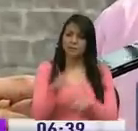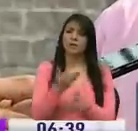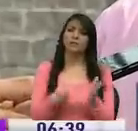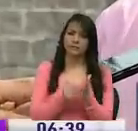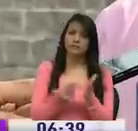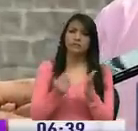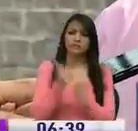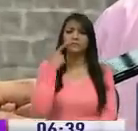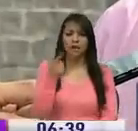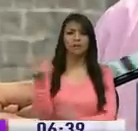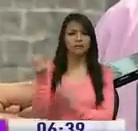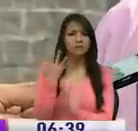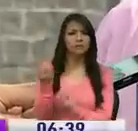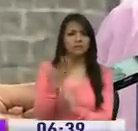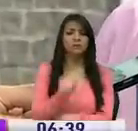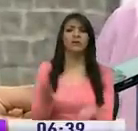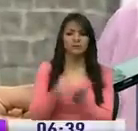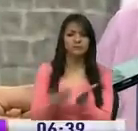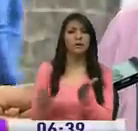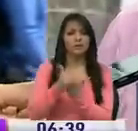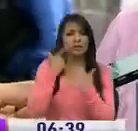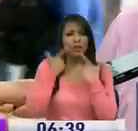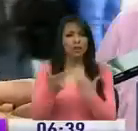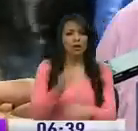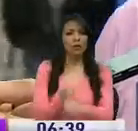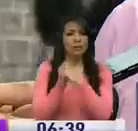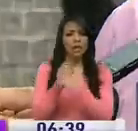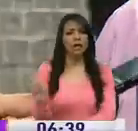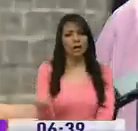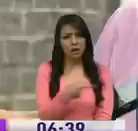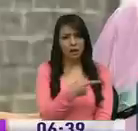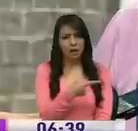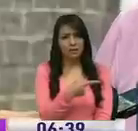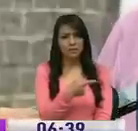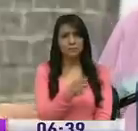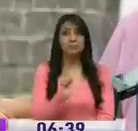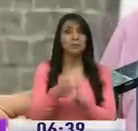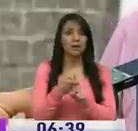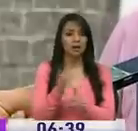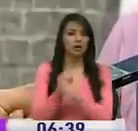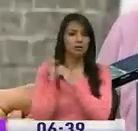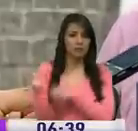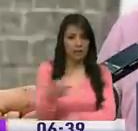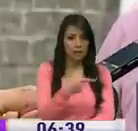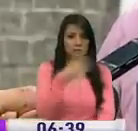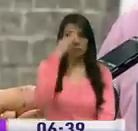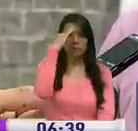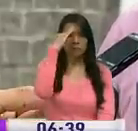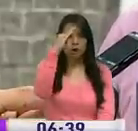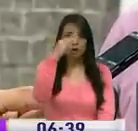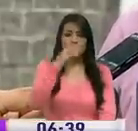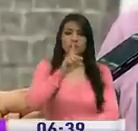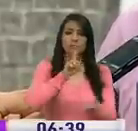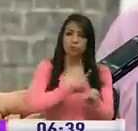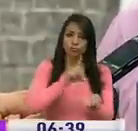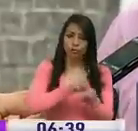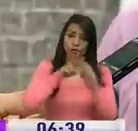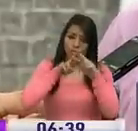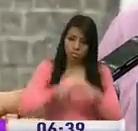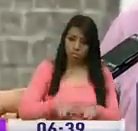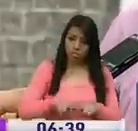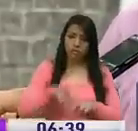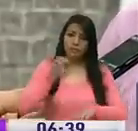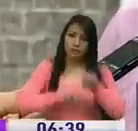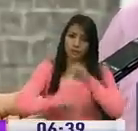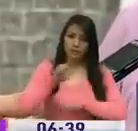revictimiza porque la fiscalía te obliga primero a ir a la medicina legal medicina legal yo